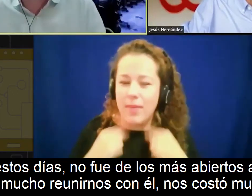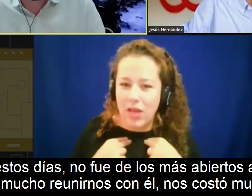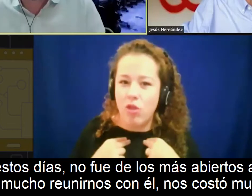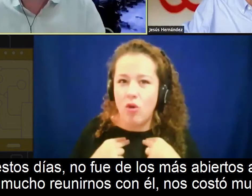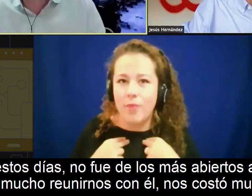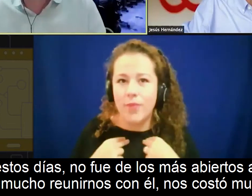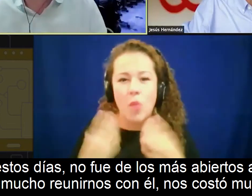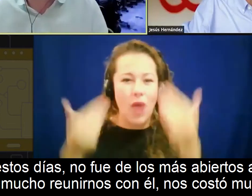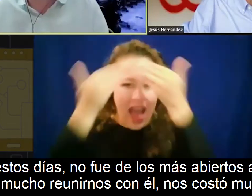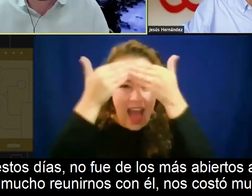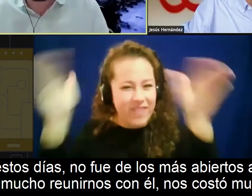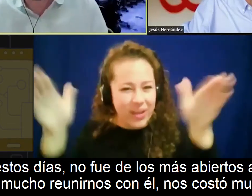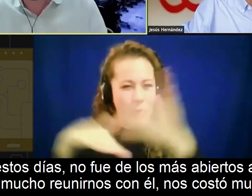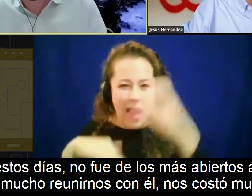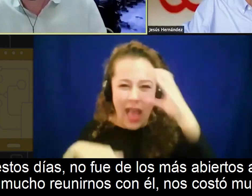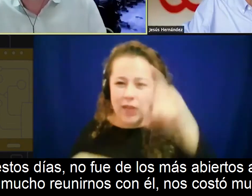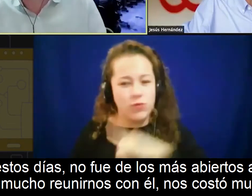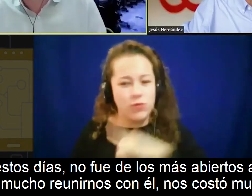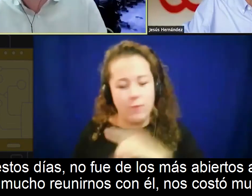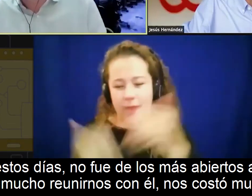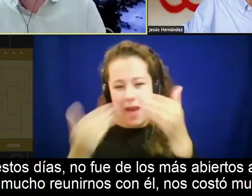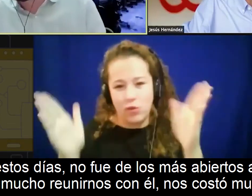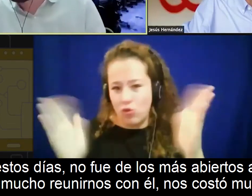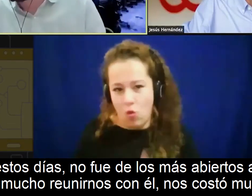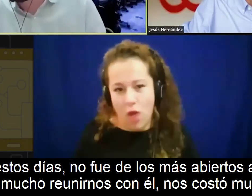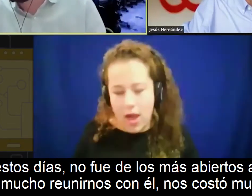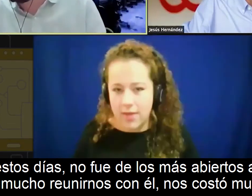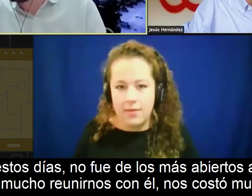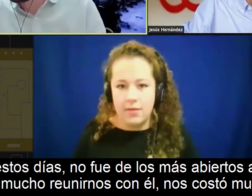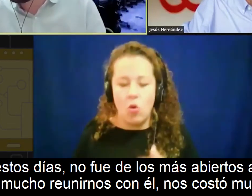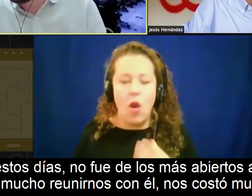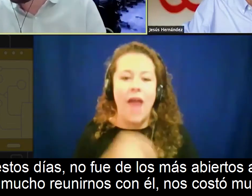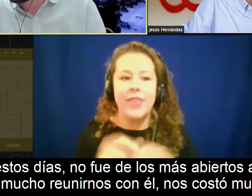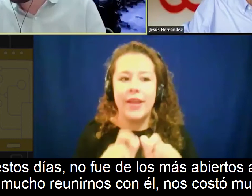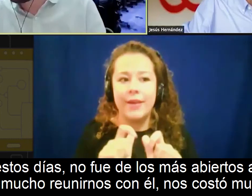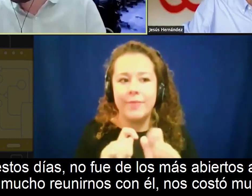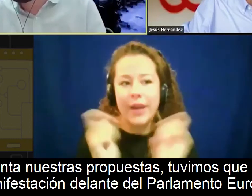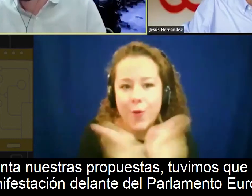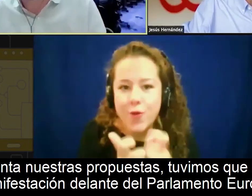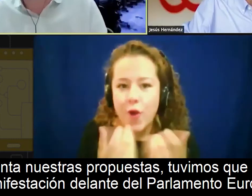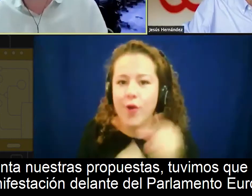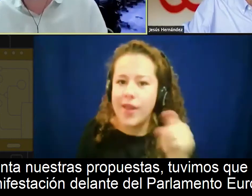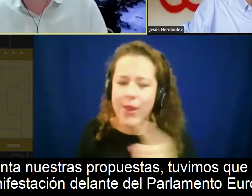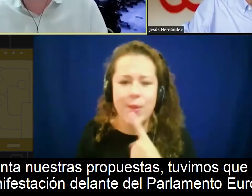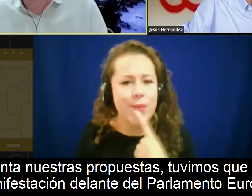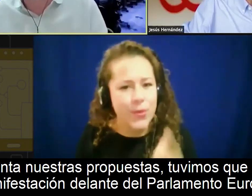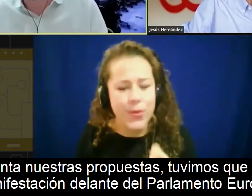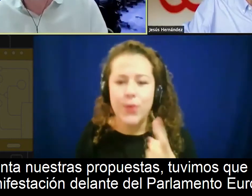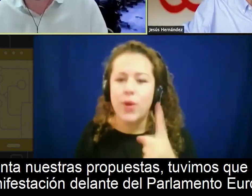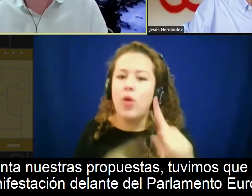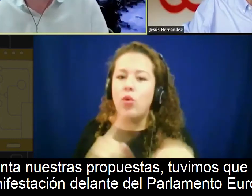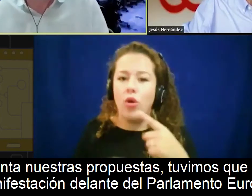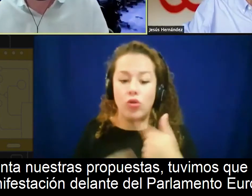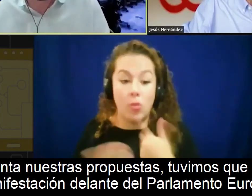abierto a escucharnos. Nos costó mucho reunirnos con él, nos costó mucho que tuviera en cuenta nuestras